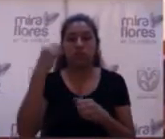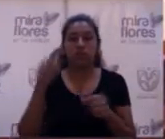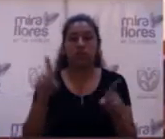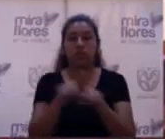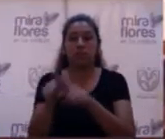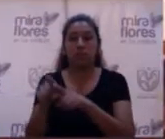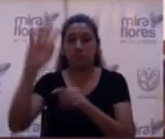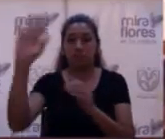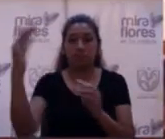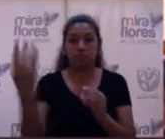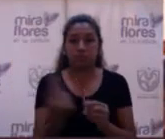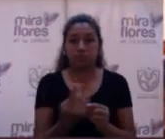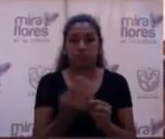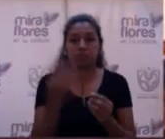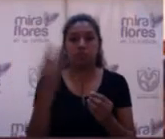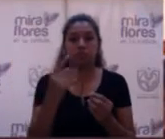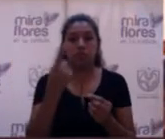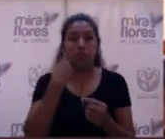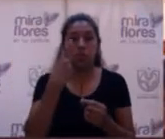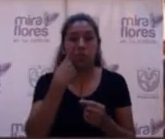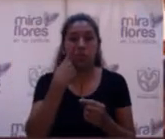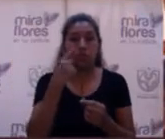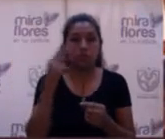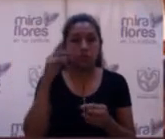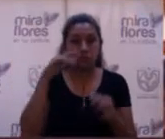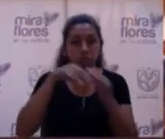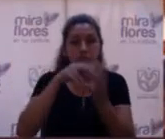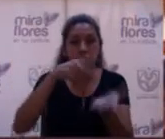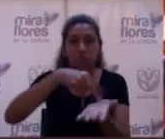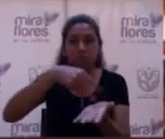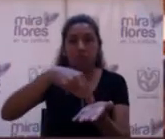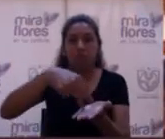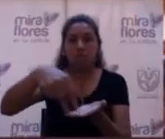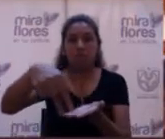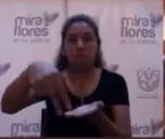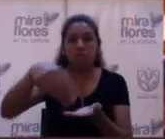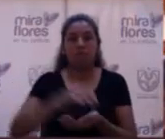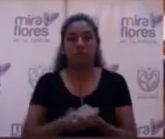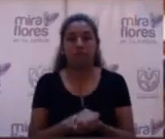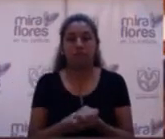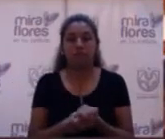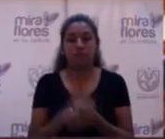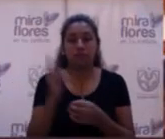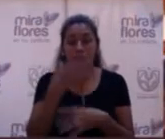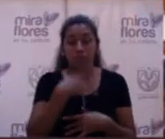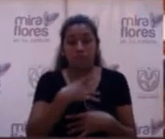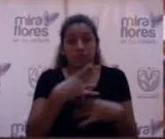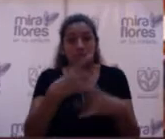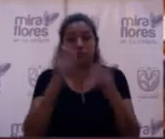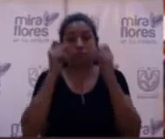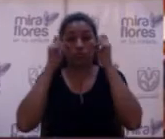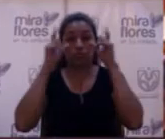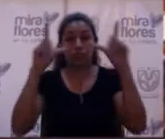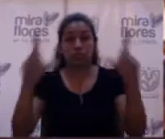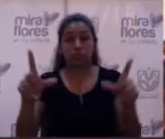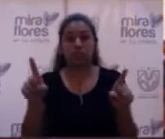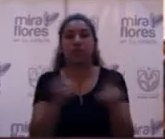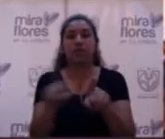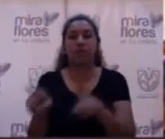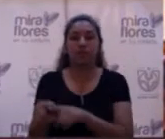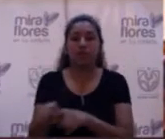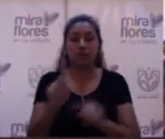en la Huacapullana, conocieron la Huaca, ellos caminaron, se quedaron muy impresionados y parece